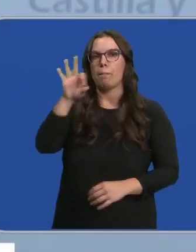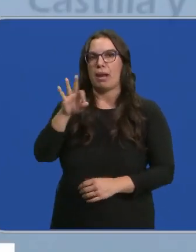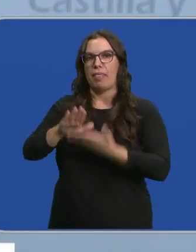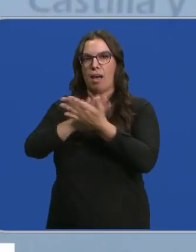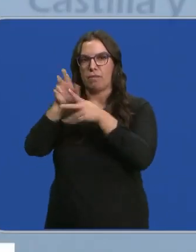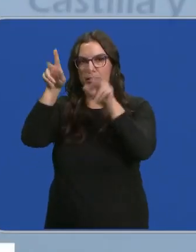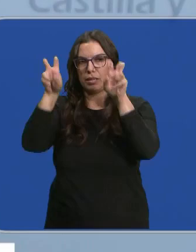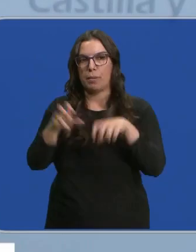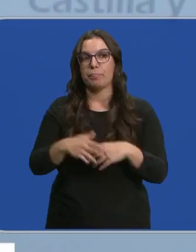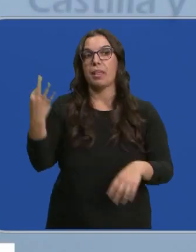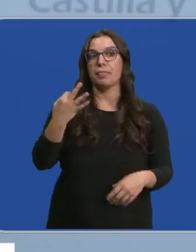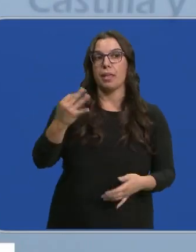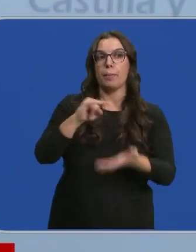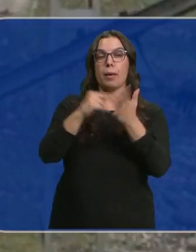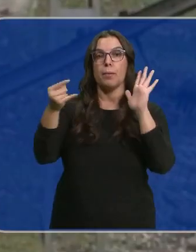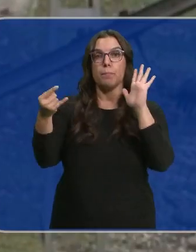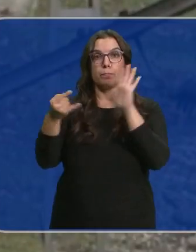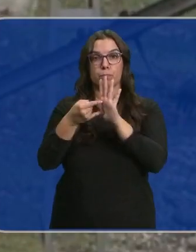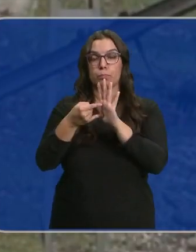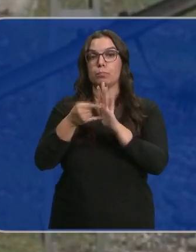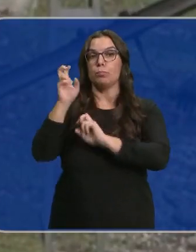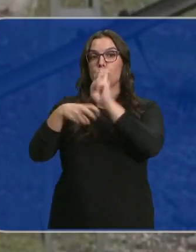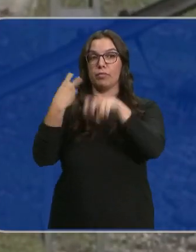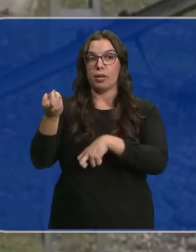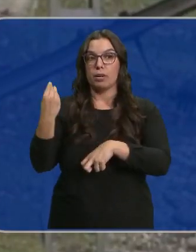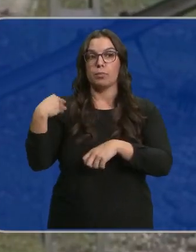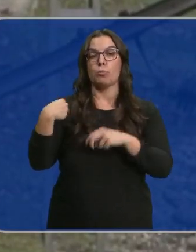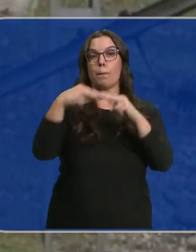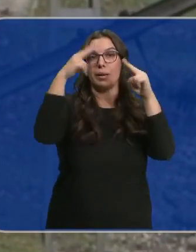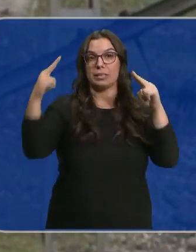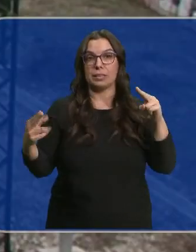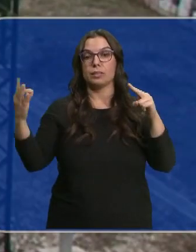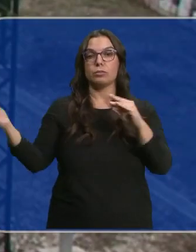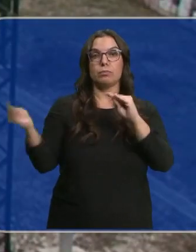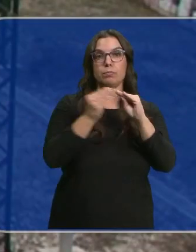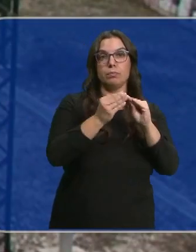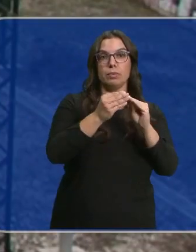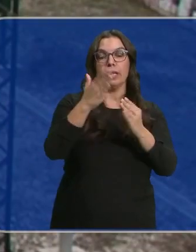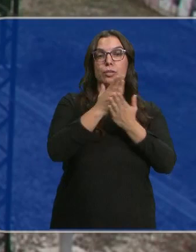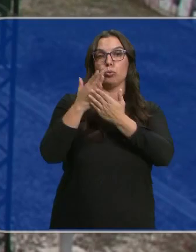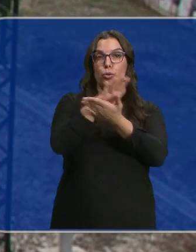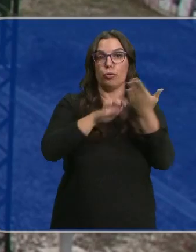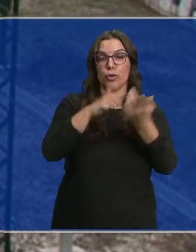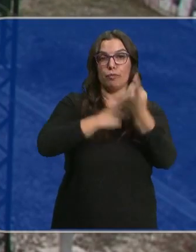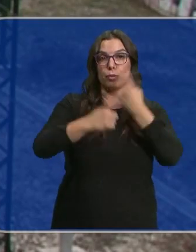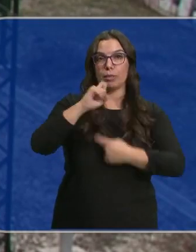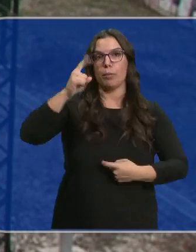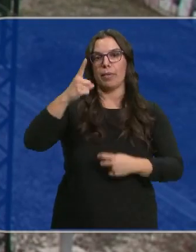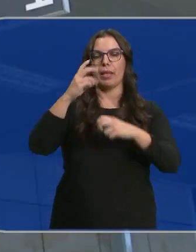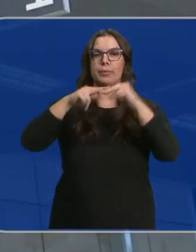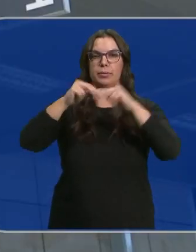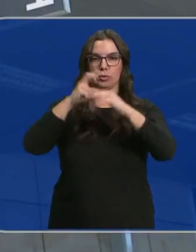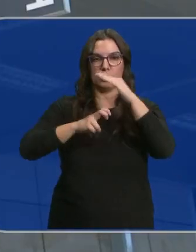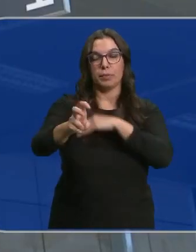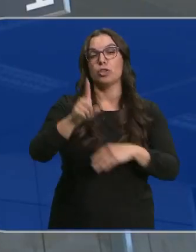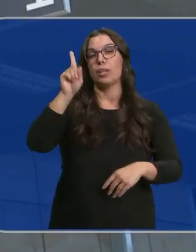o que modificar el proyecto y sacar esa pasarela o hacerla compatible con el estudio informativo y que empiecen por el soterramiento. El